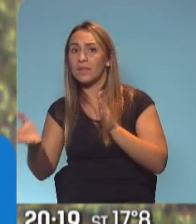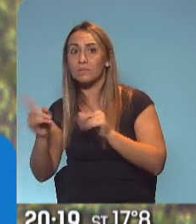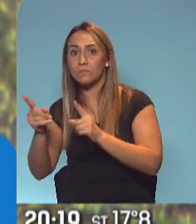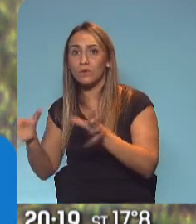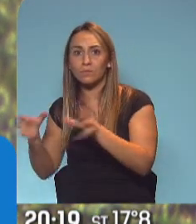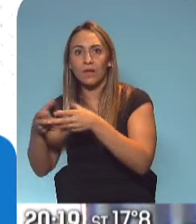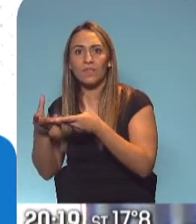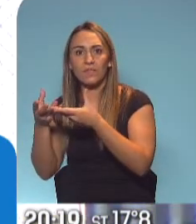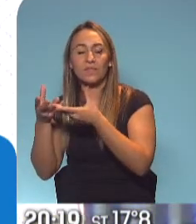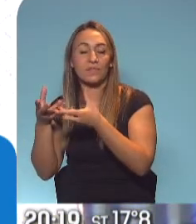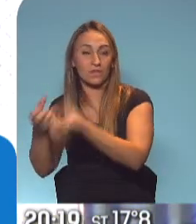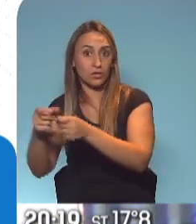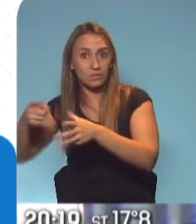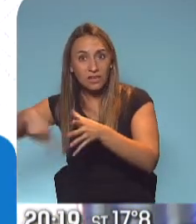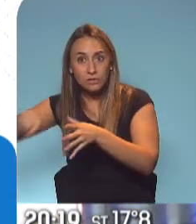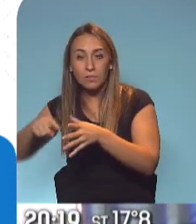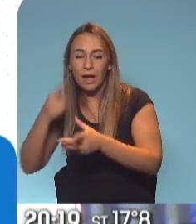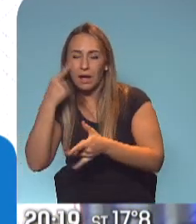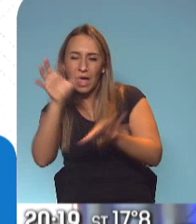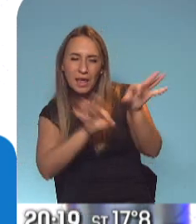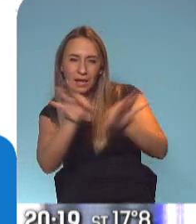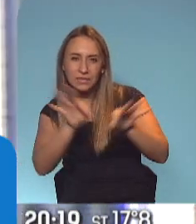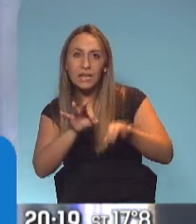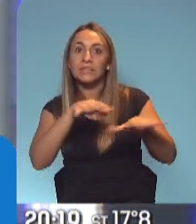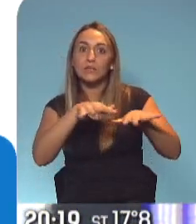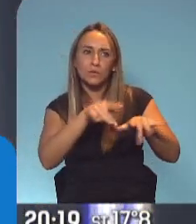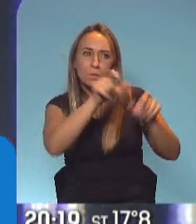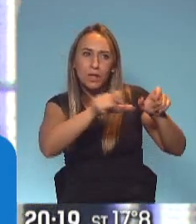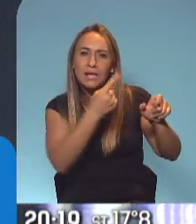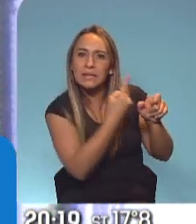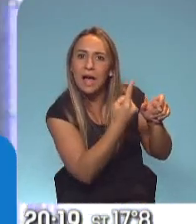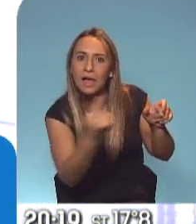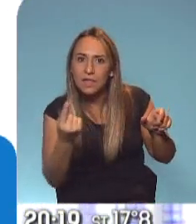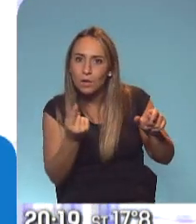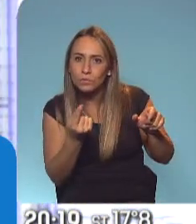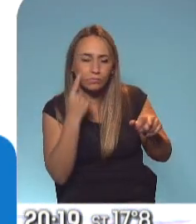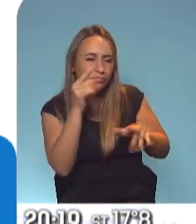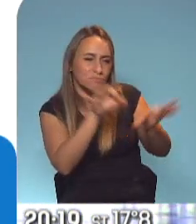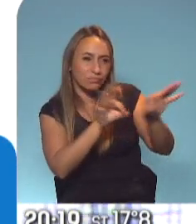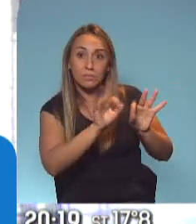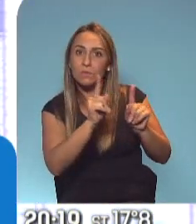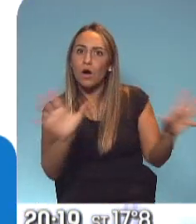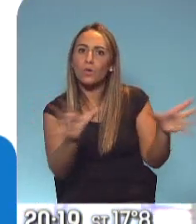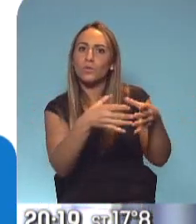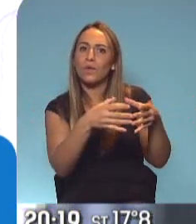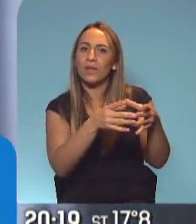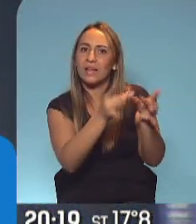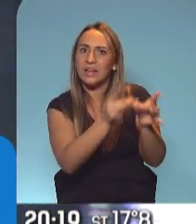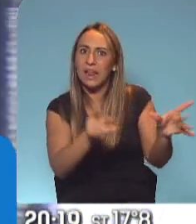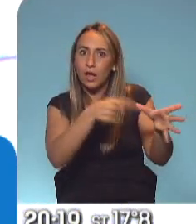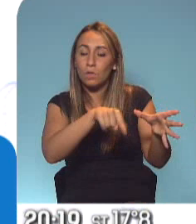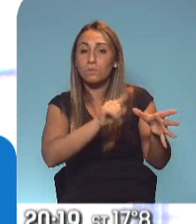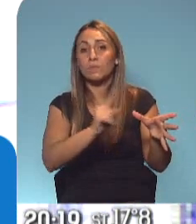analizaran la situación de todas las personas que estaban dentro del denominado universo de riesgo definido por las pautas